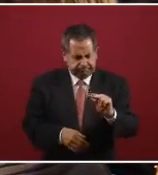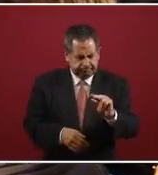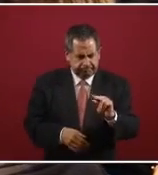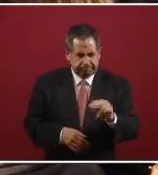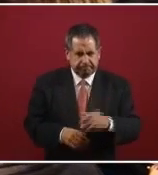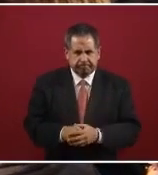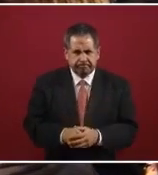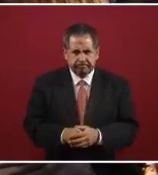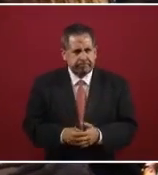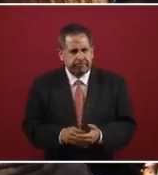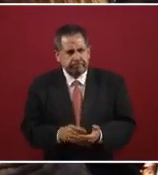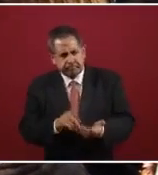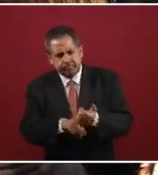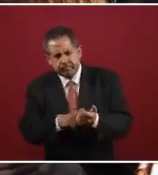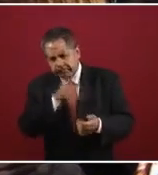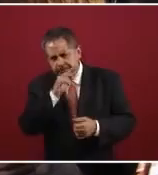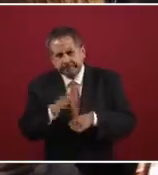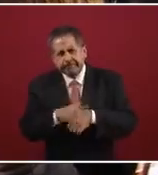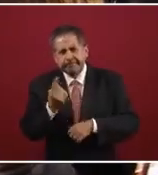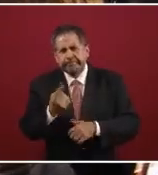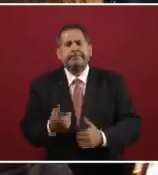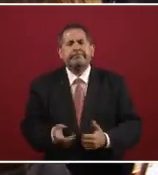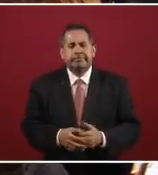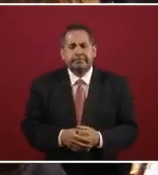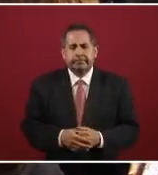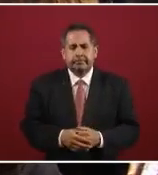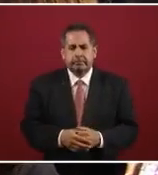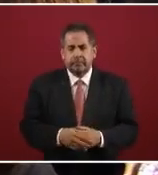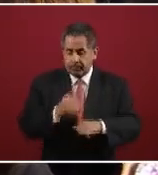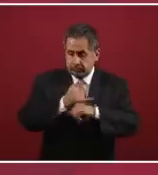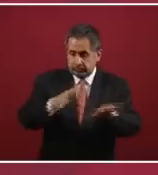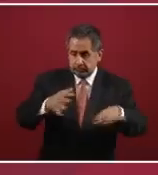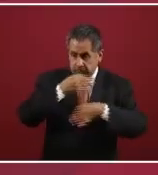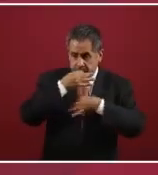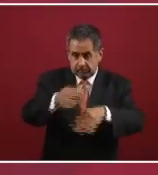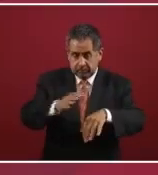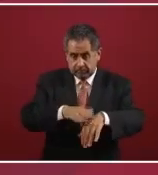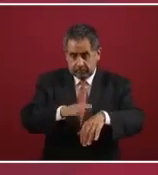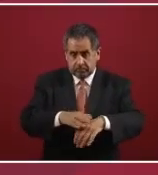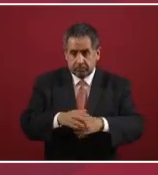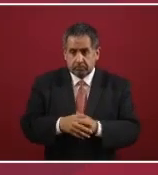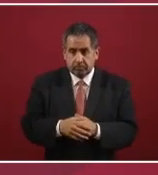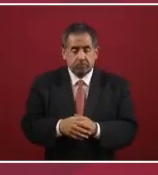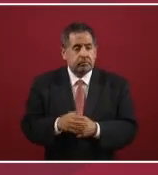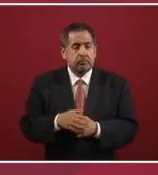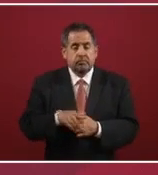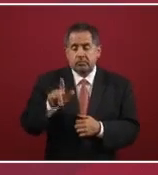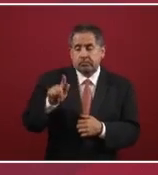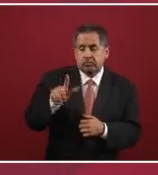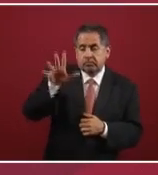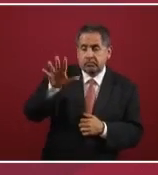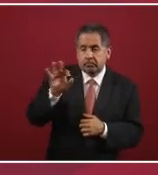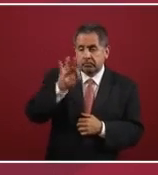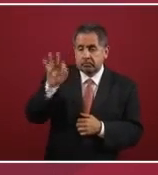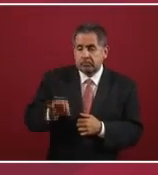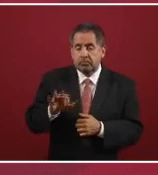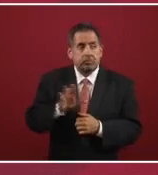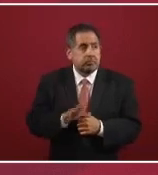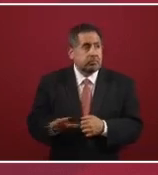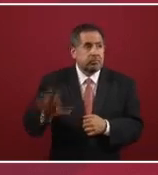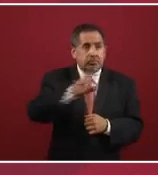dónde está la preocupación les informo el 75% del territorio